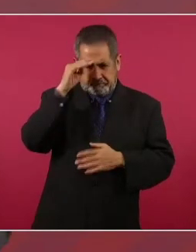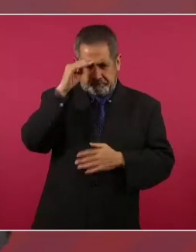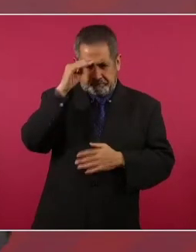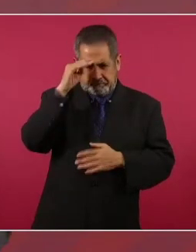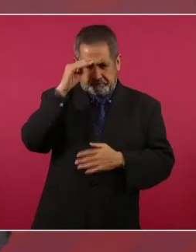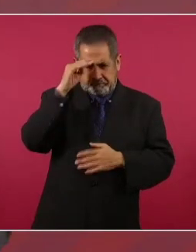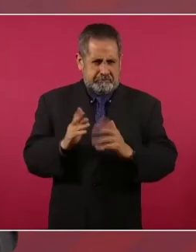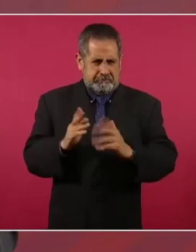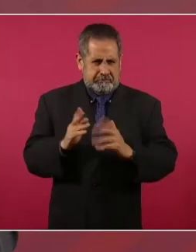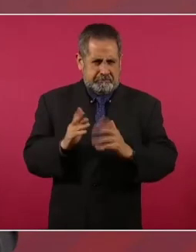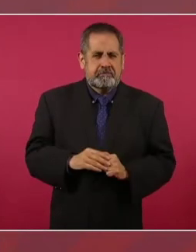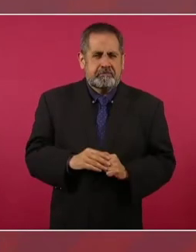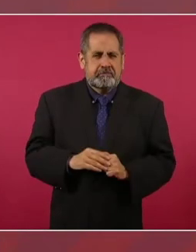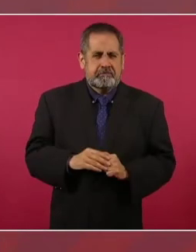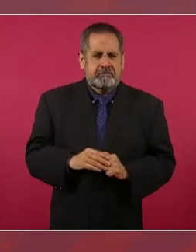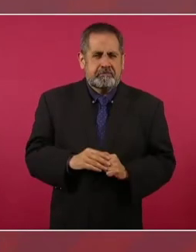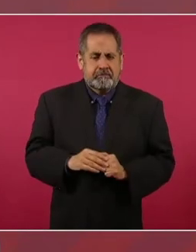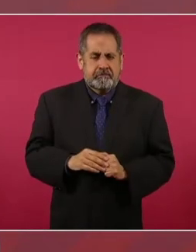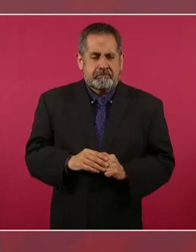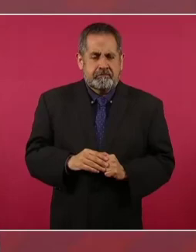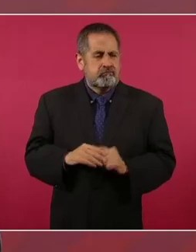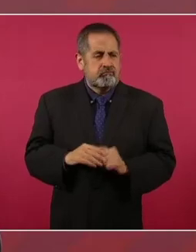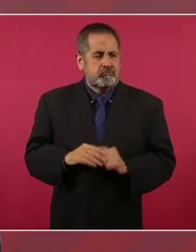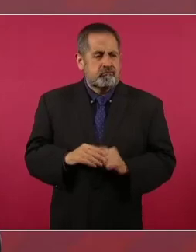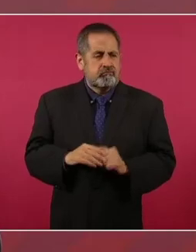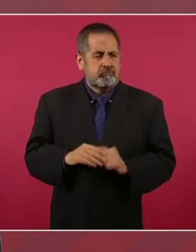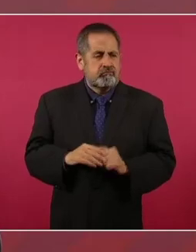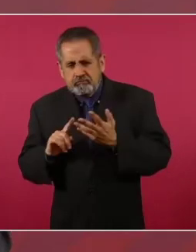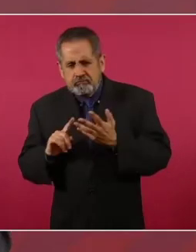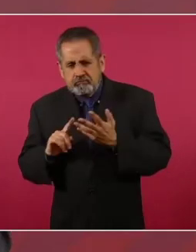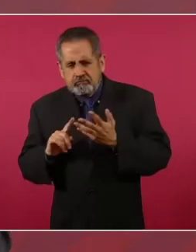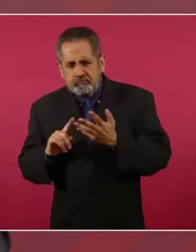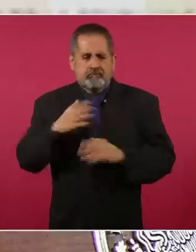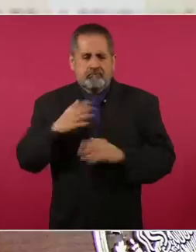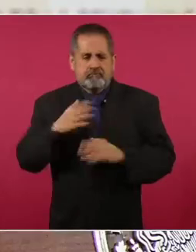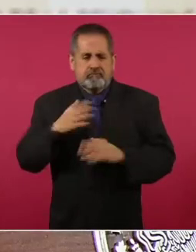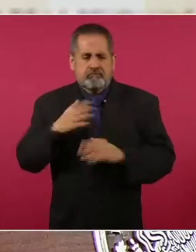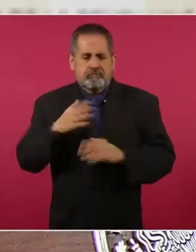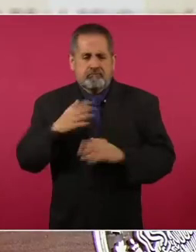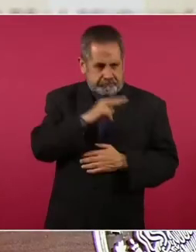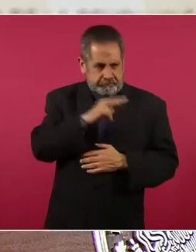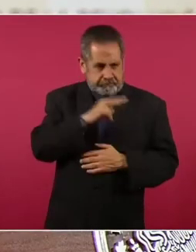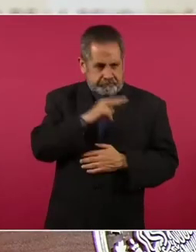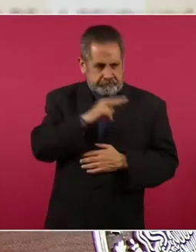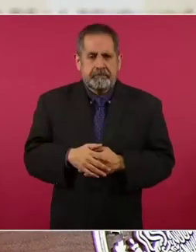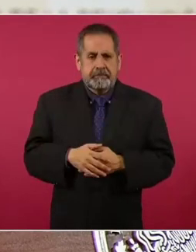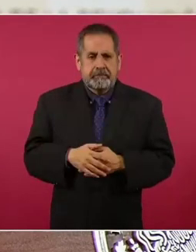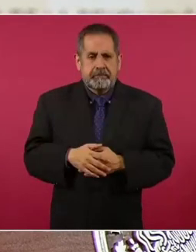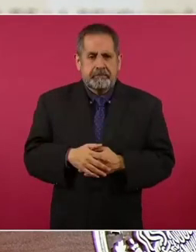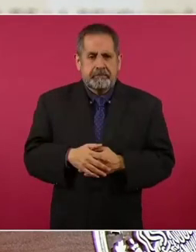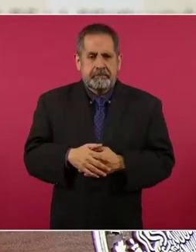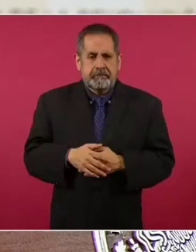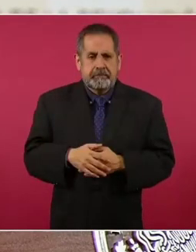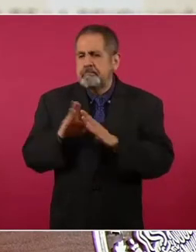entre otros mecanismos, además mi medición tiene que ver